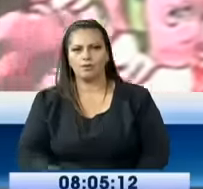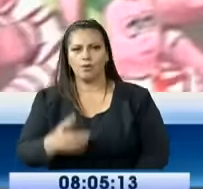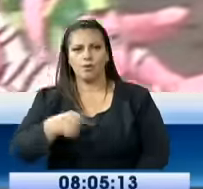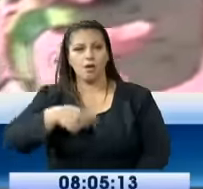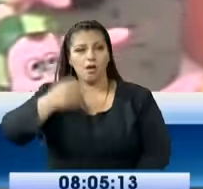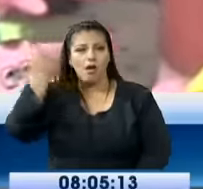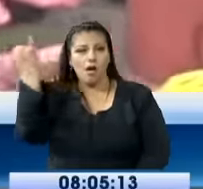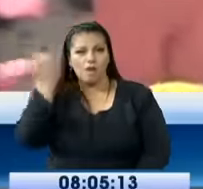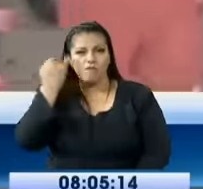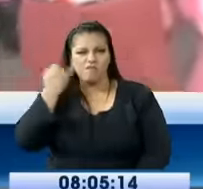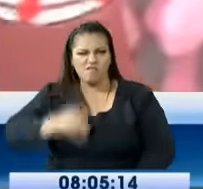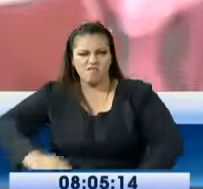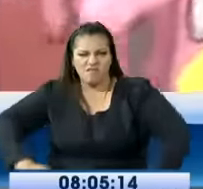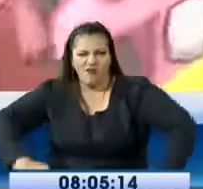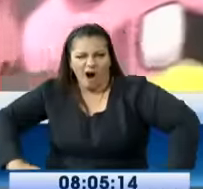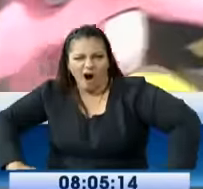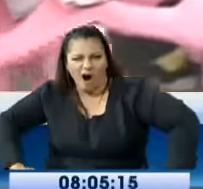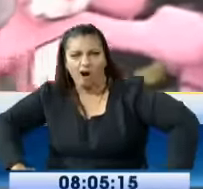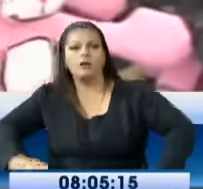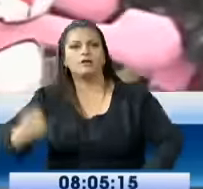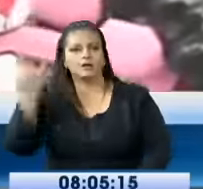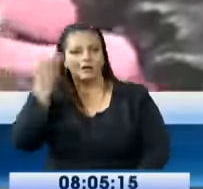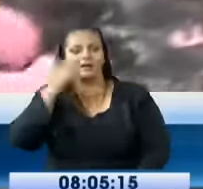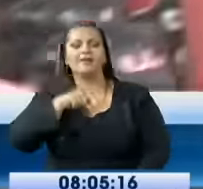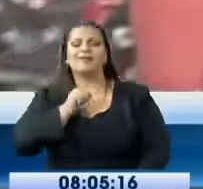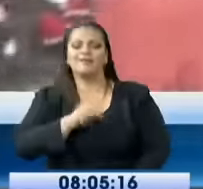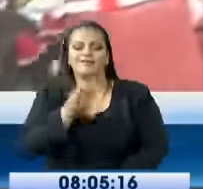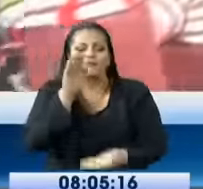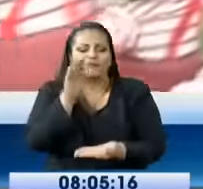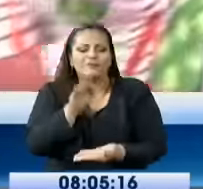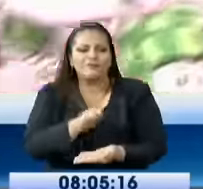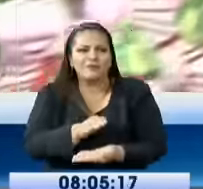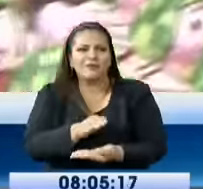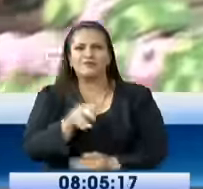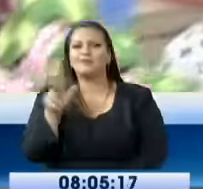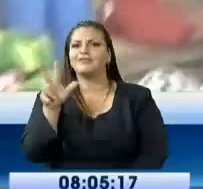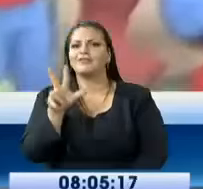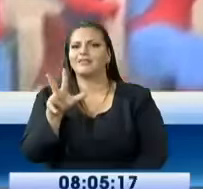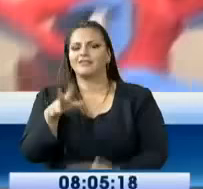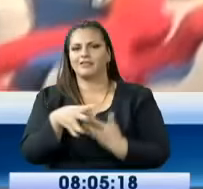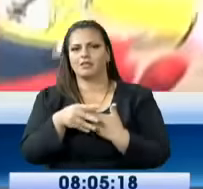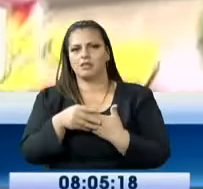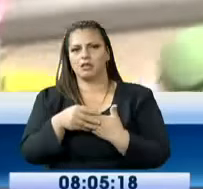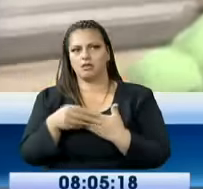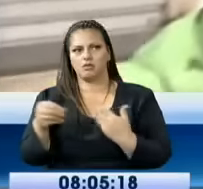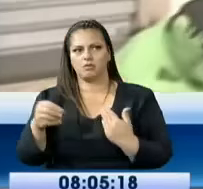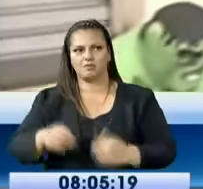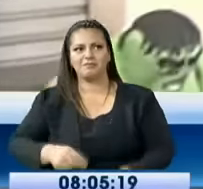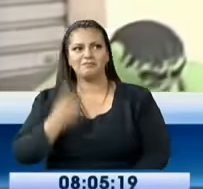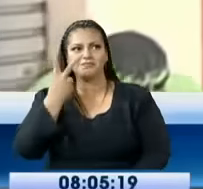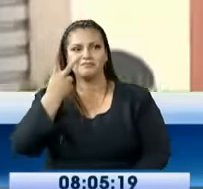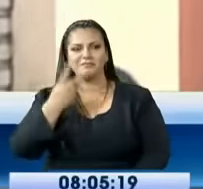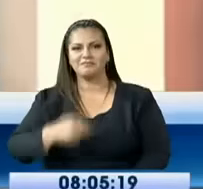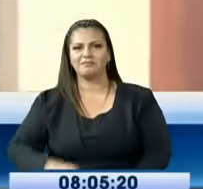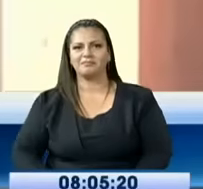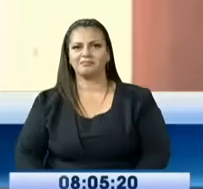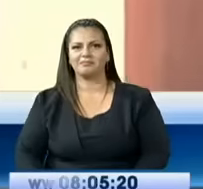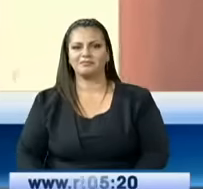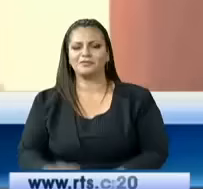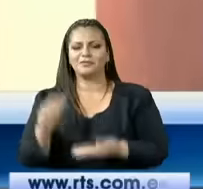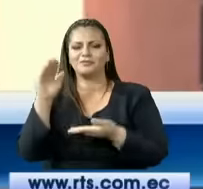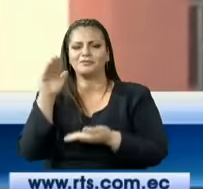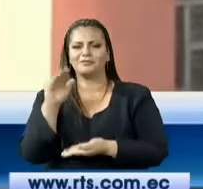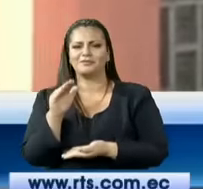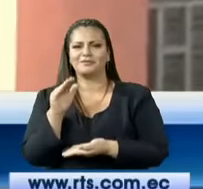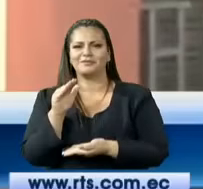aquí. A ver, el hall. El hall que vale $3. ¿$3? $3. Miren, ahí estamos viendo.